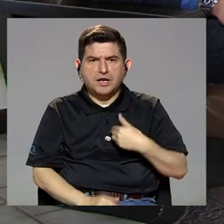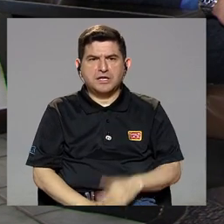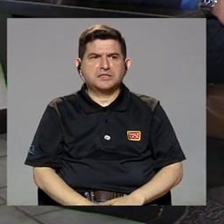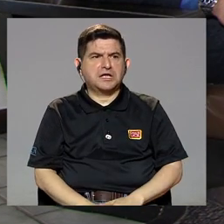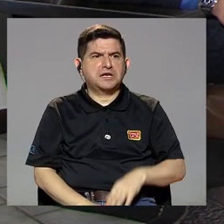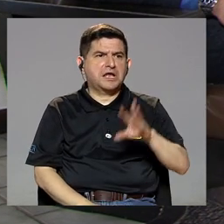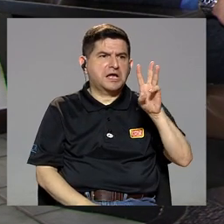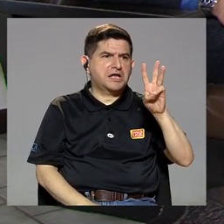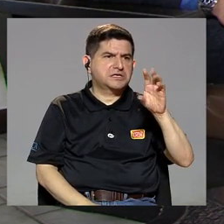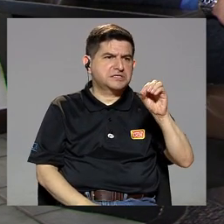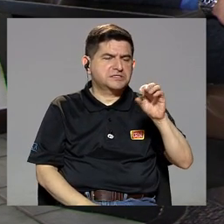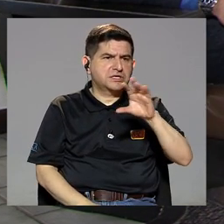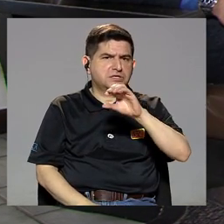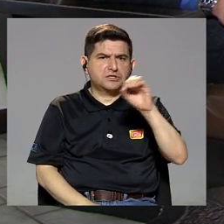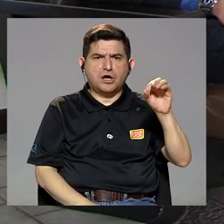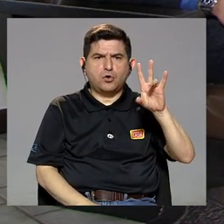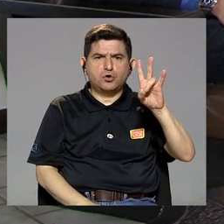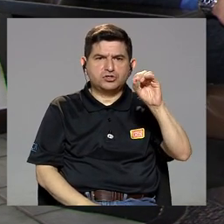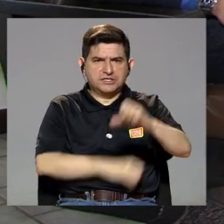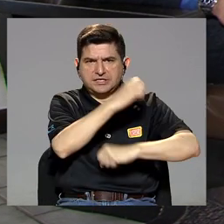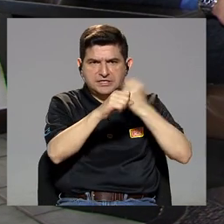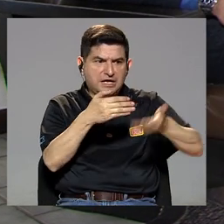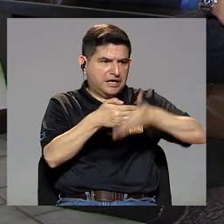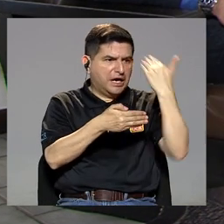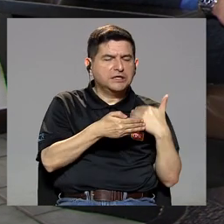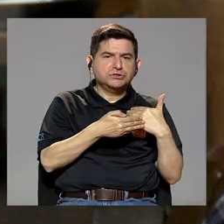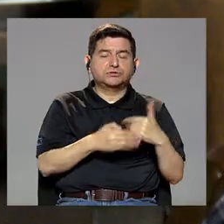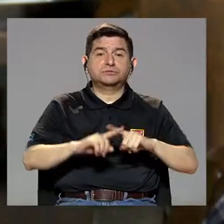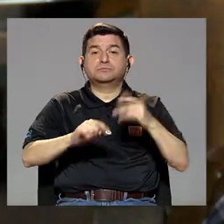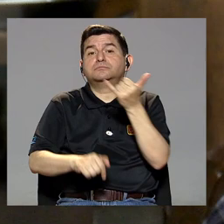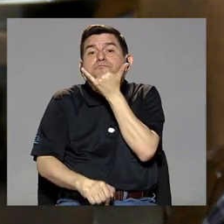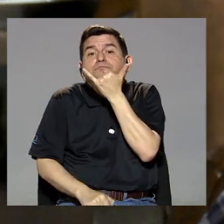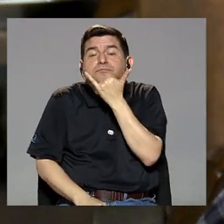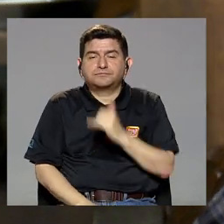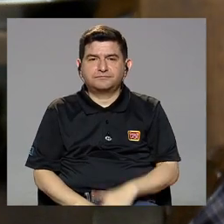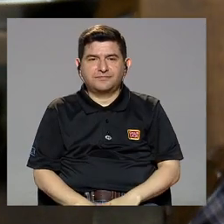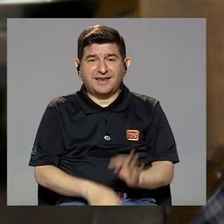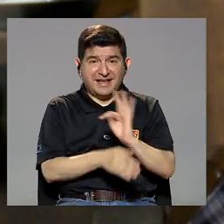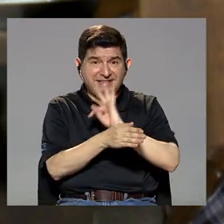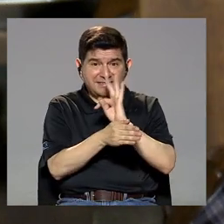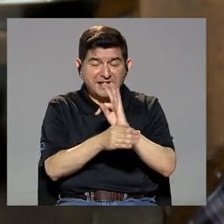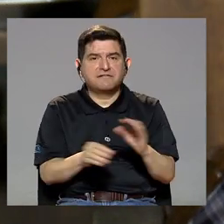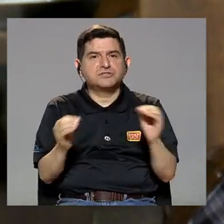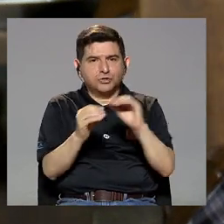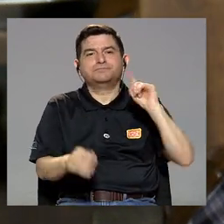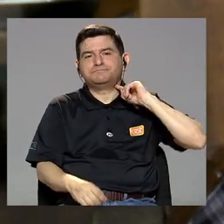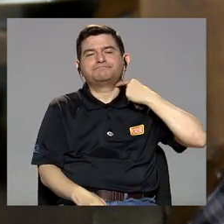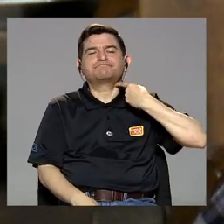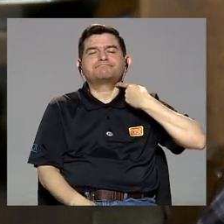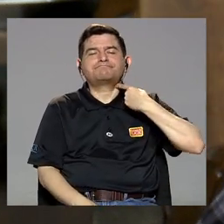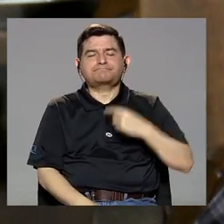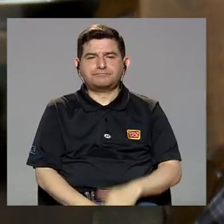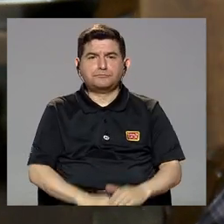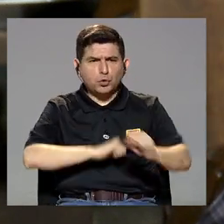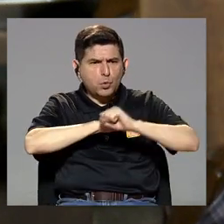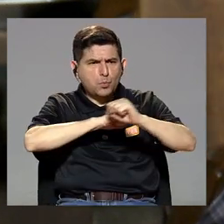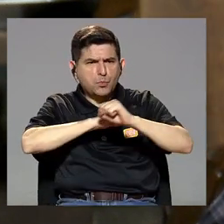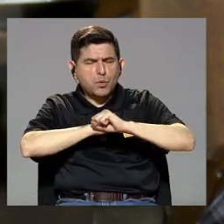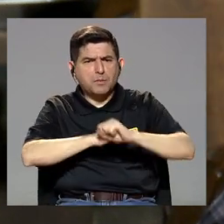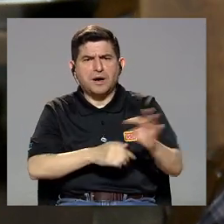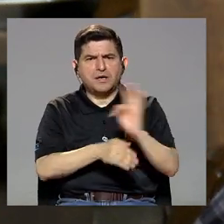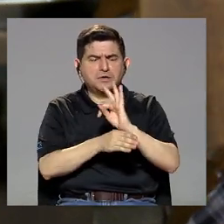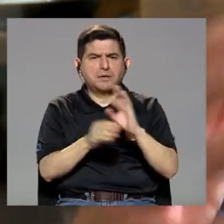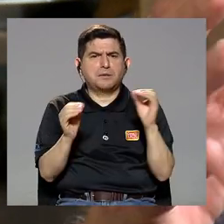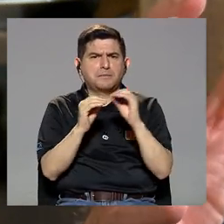en medios 70 años y está si lo que ocurre es que la televisión si era más cara la propaganda en televisión se